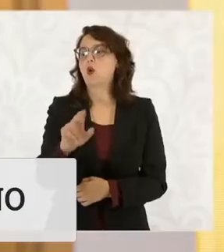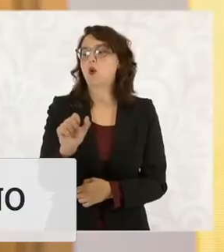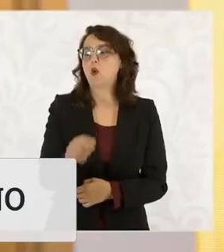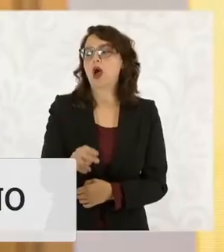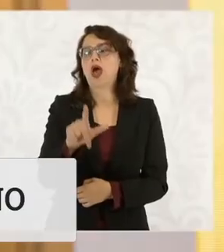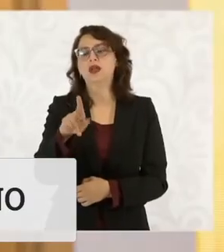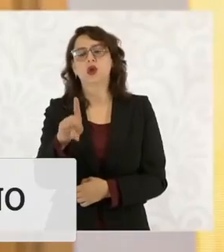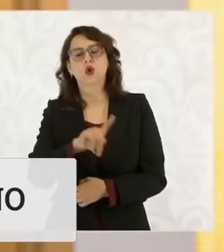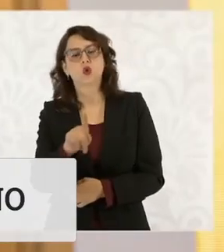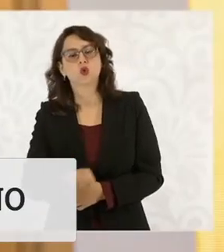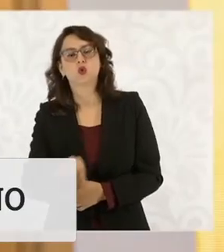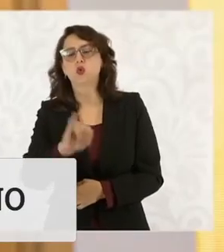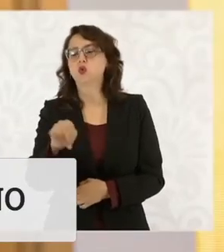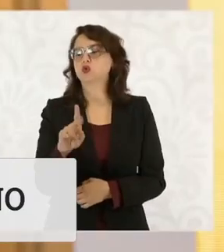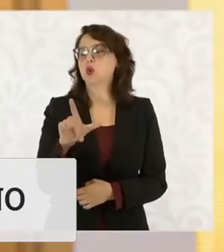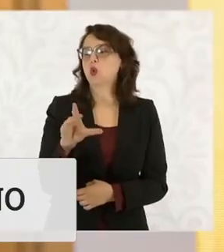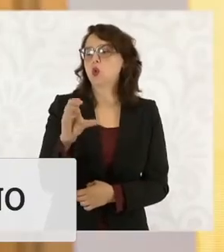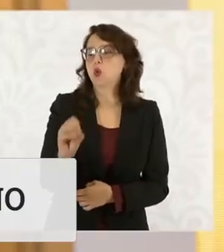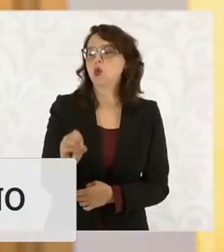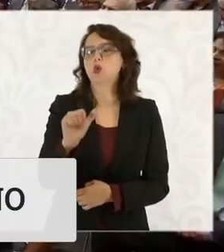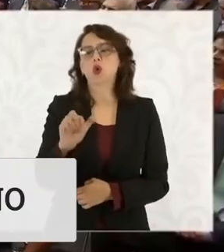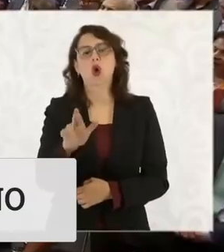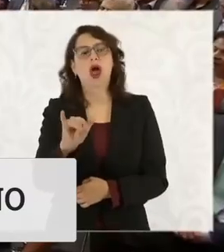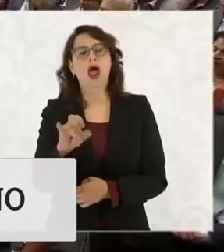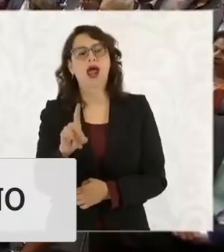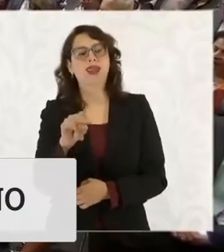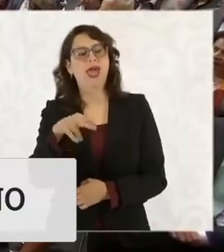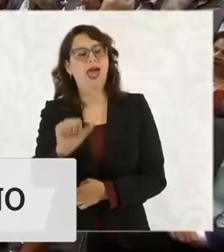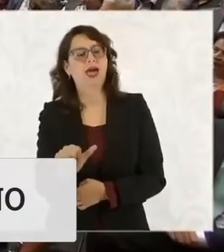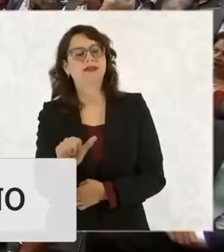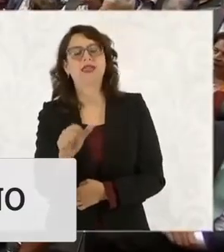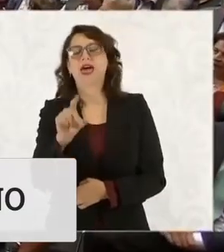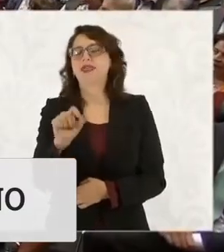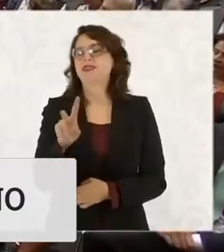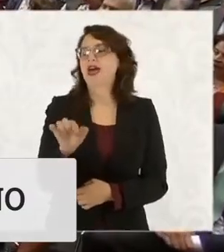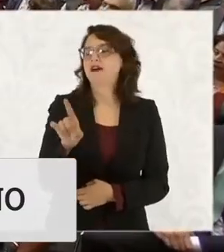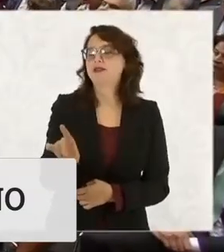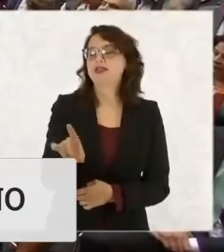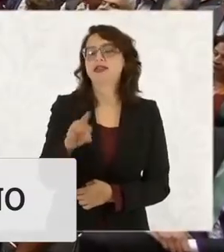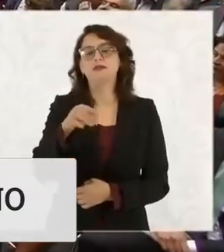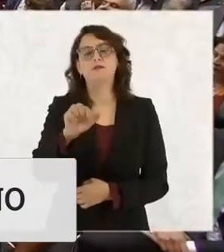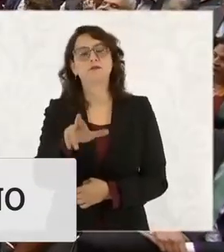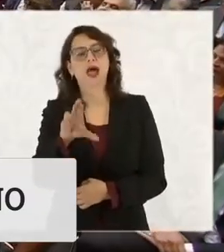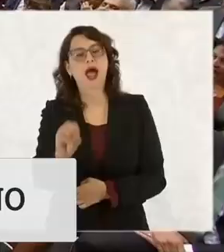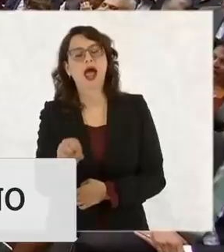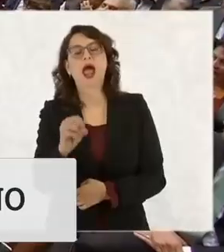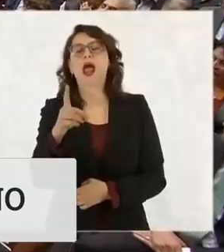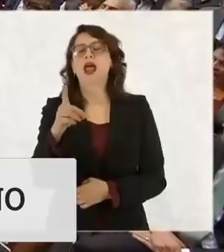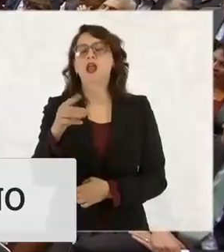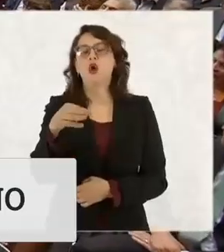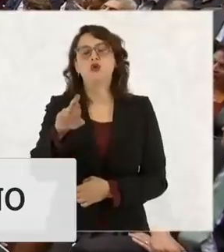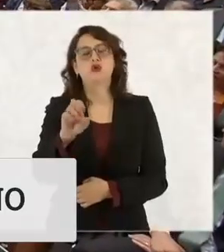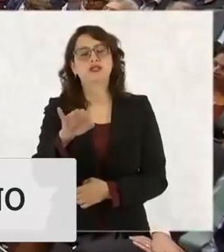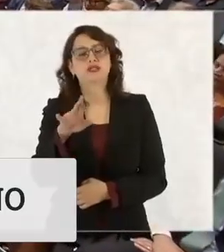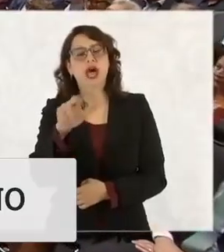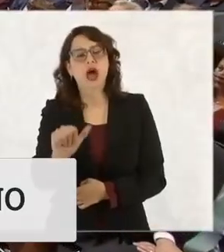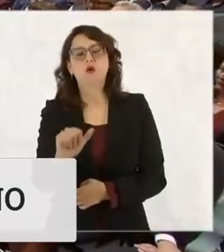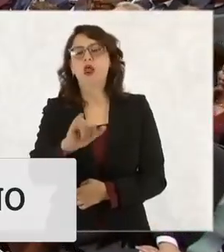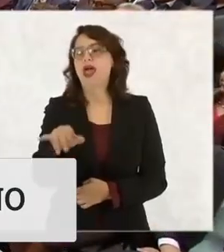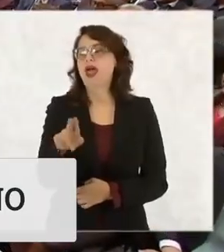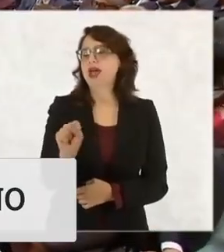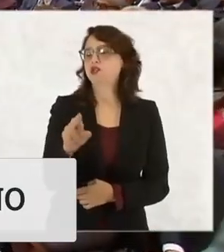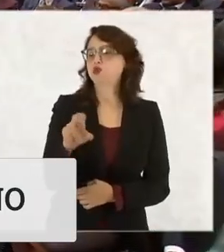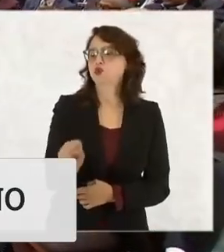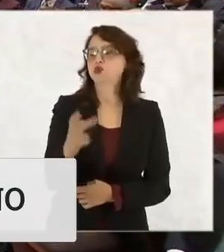Fuente, a Luz Helena González, a Julio Verdegué, a Ariadna Montiel, David Kersenovich, Mario Delgado, Rosaura Ruiz, Jesús